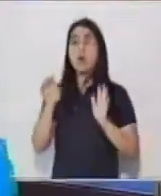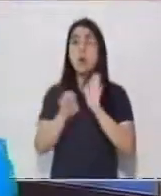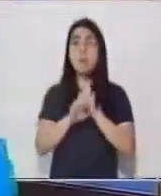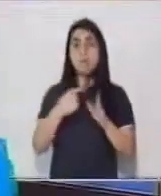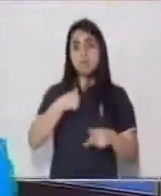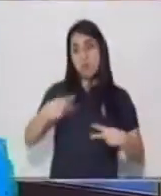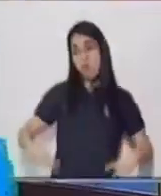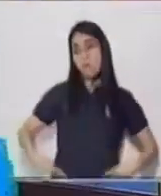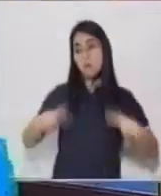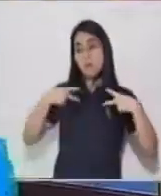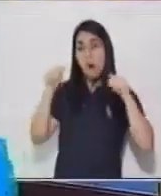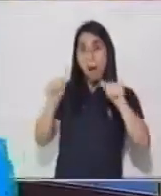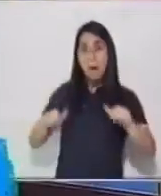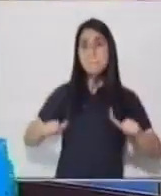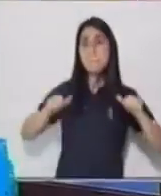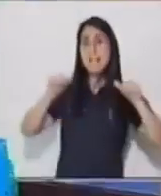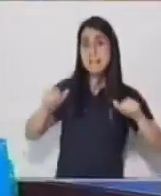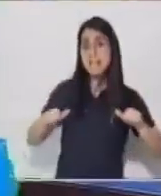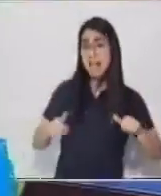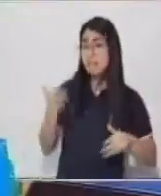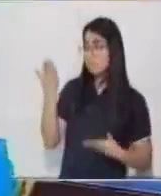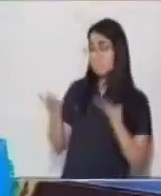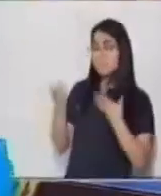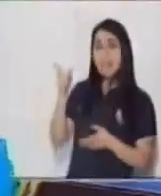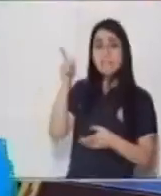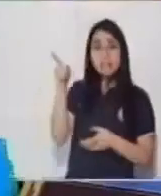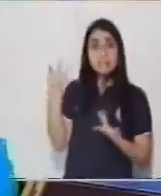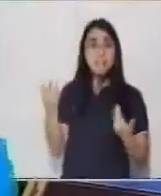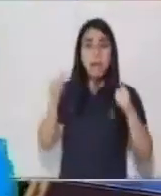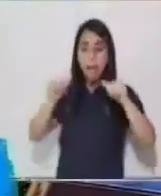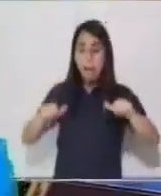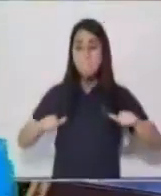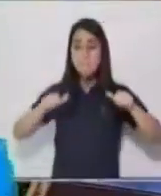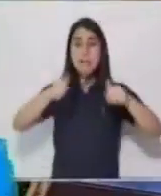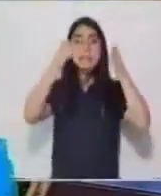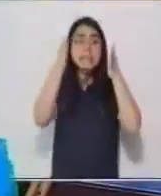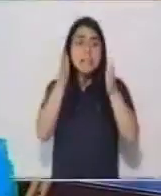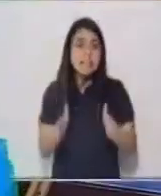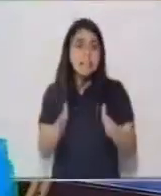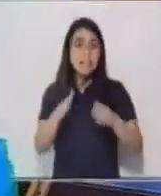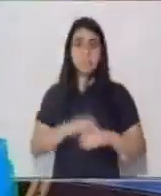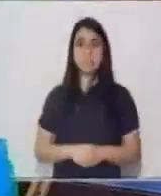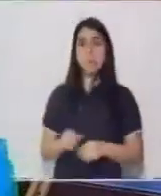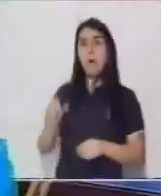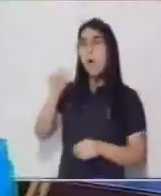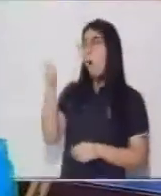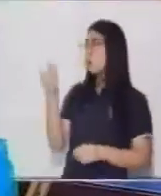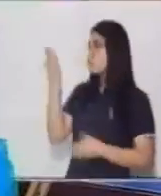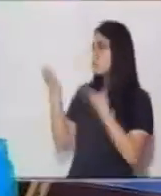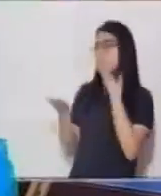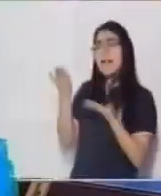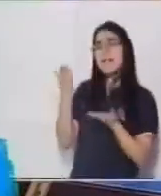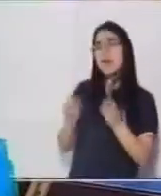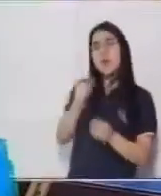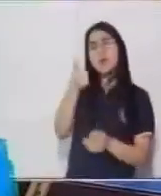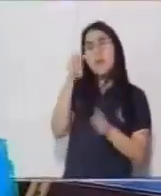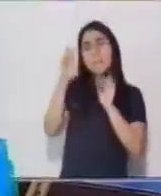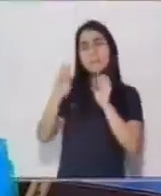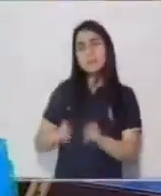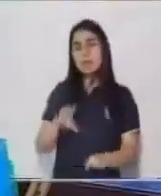acá el caballero de la Cámara 3 es del Salvador, es salvadoreño, ¿verdad? Entonces vamos a que todos